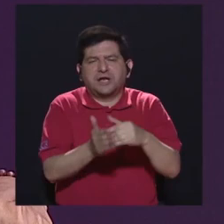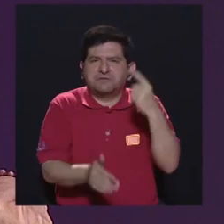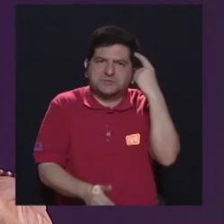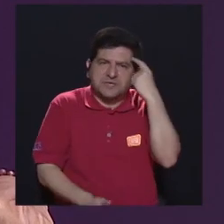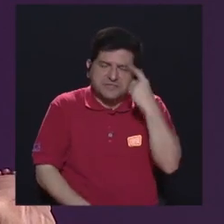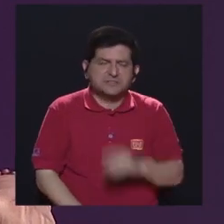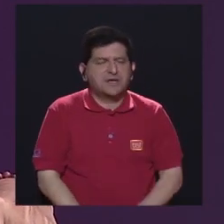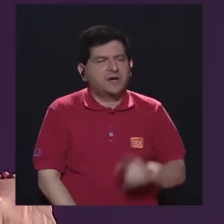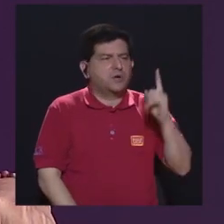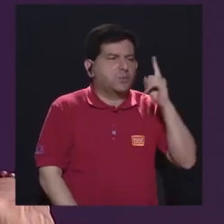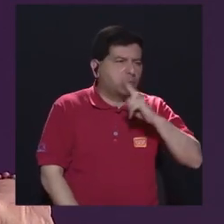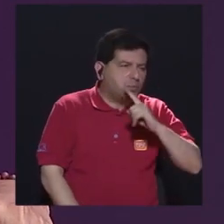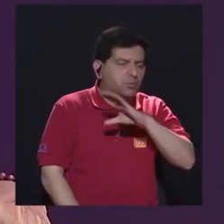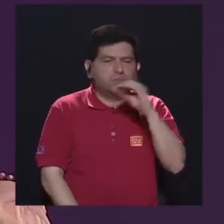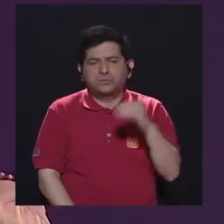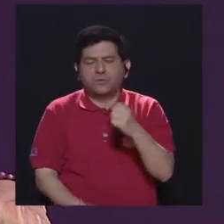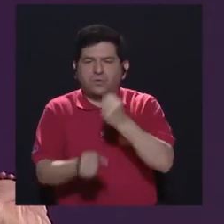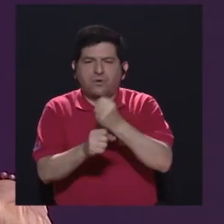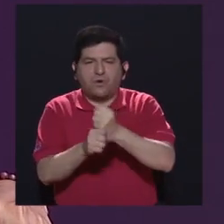trabajadora sexual o puto trabajador sexual,